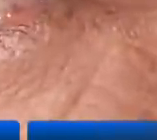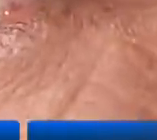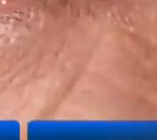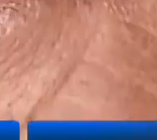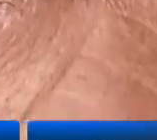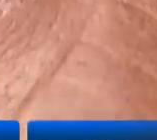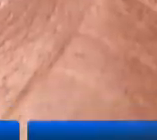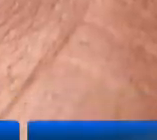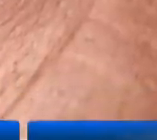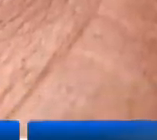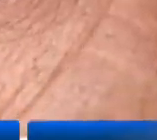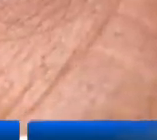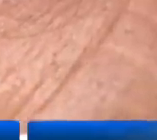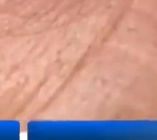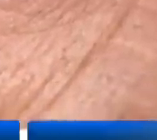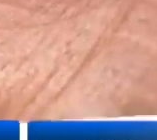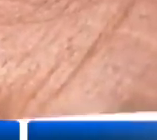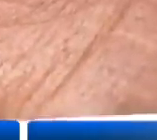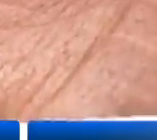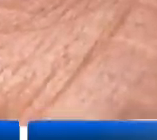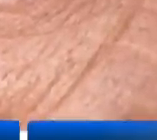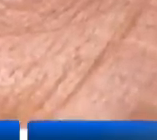quien me apoye y me ayuden?